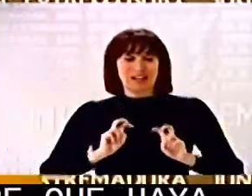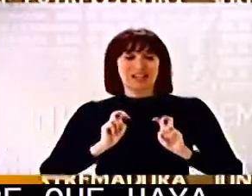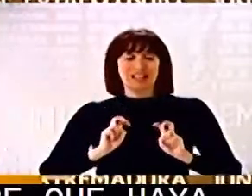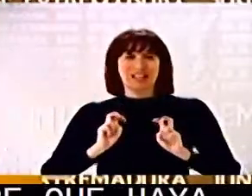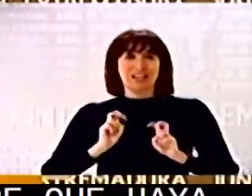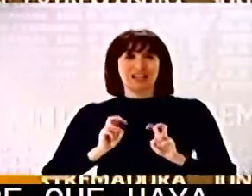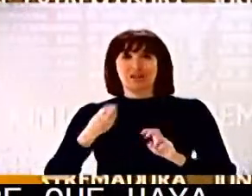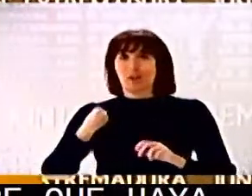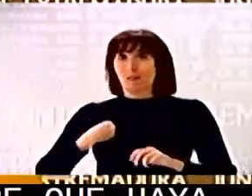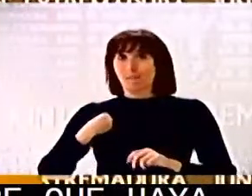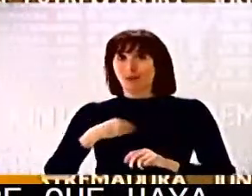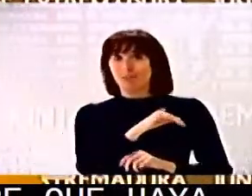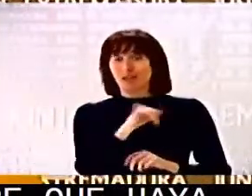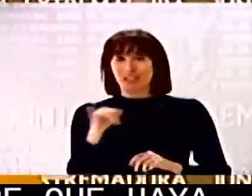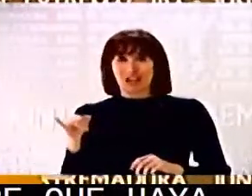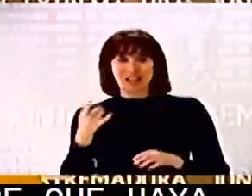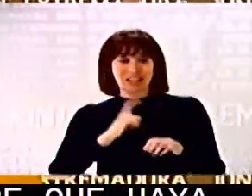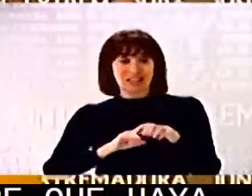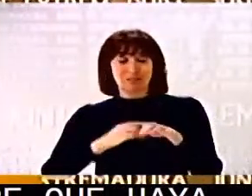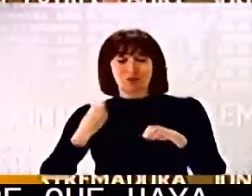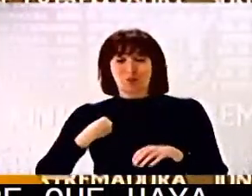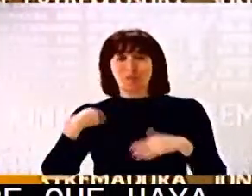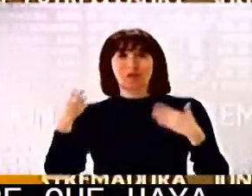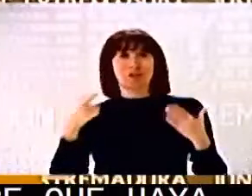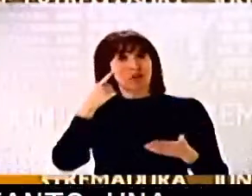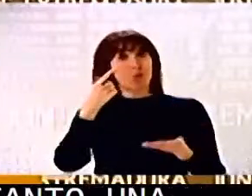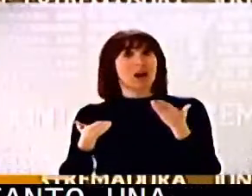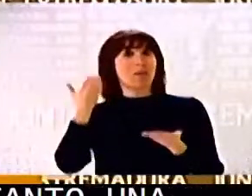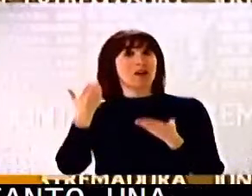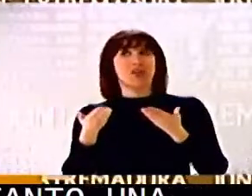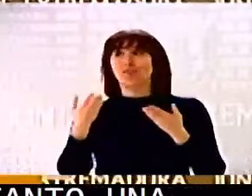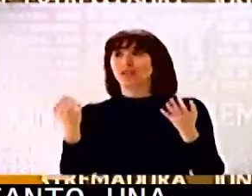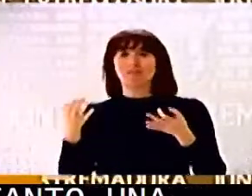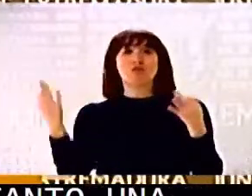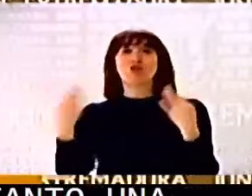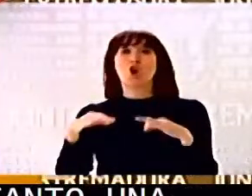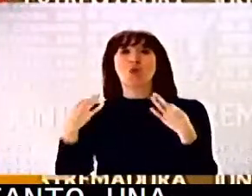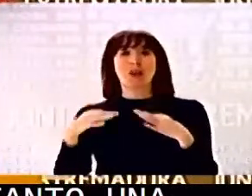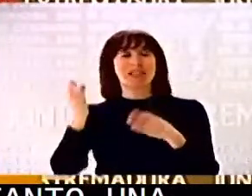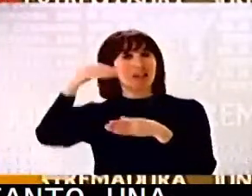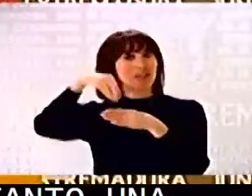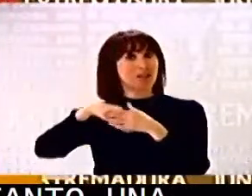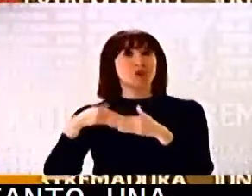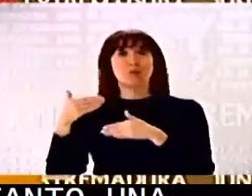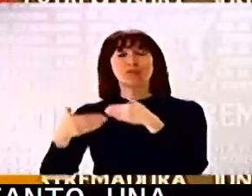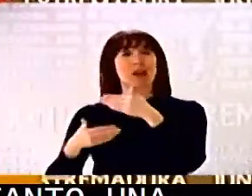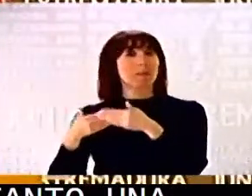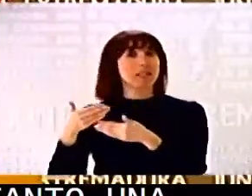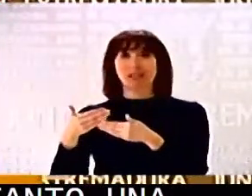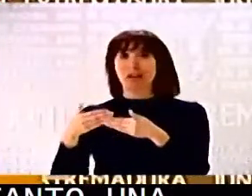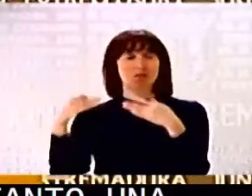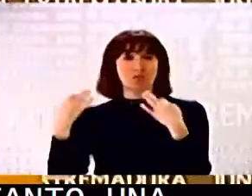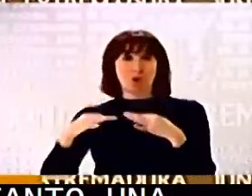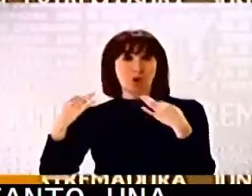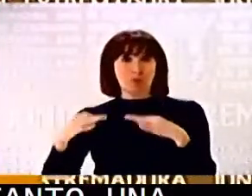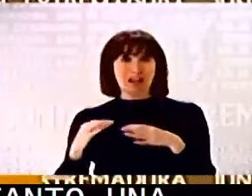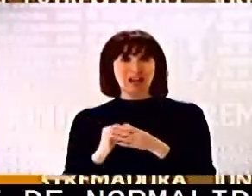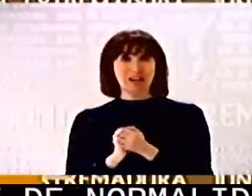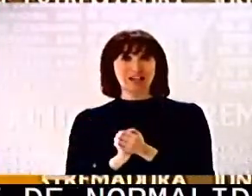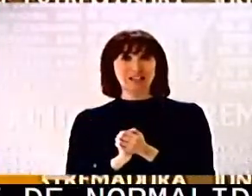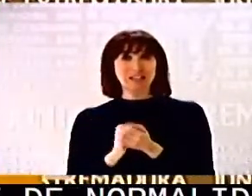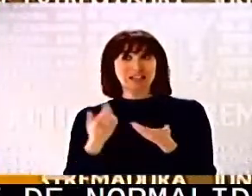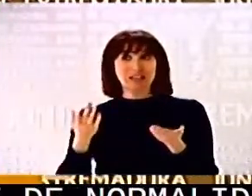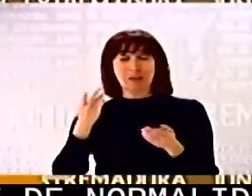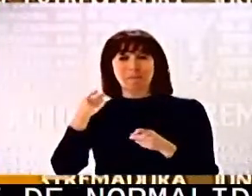de este tipo. Por tanto, una valoración de normalidad en un trámite de normalidad y en